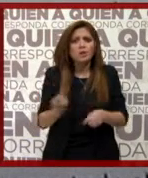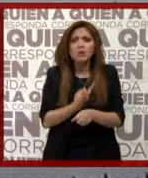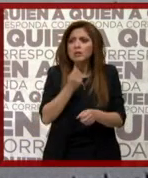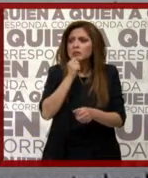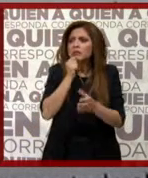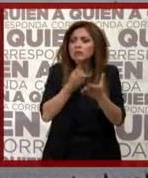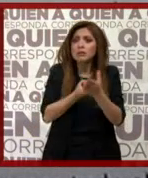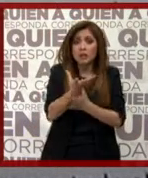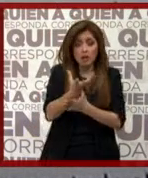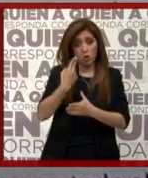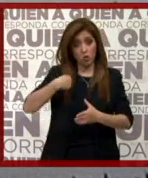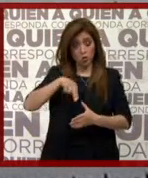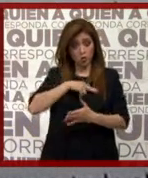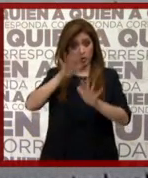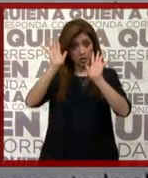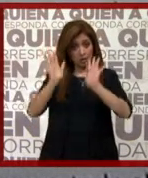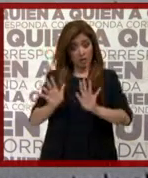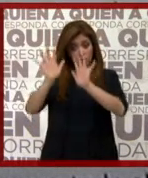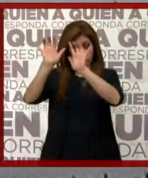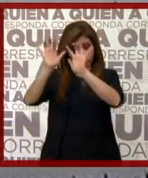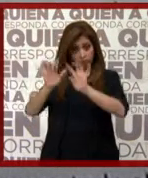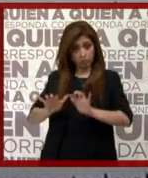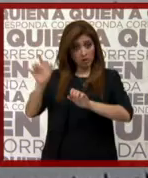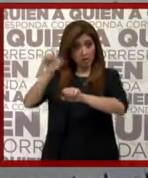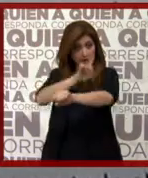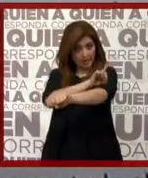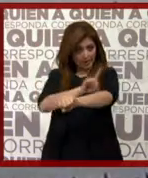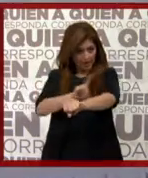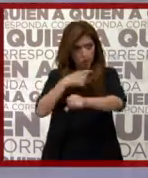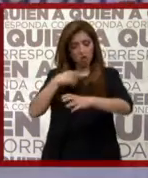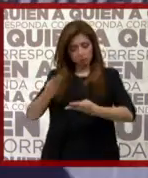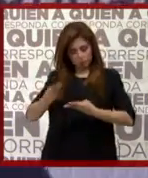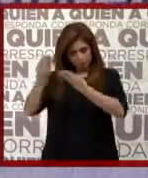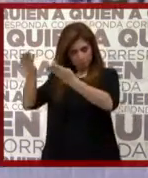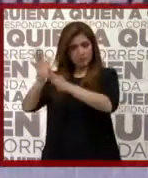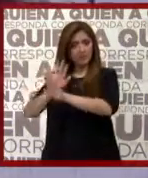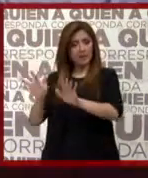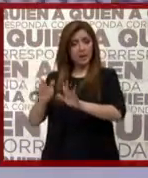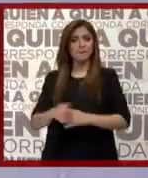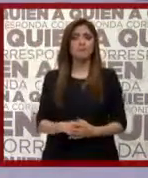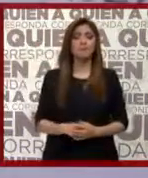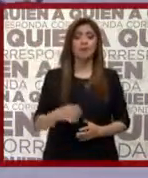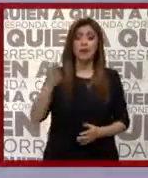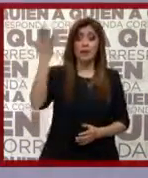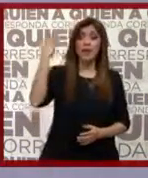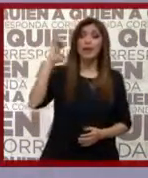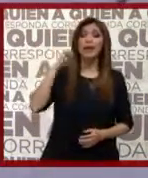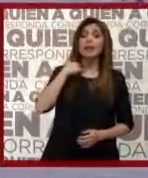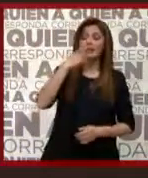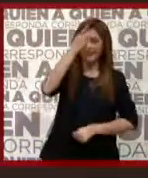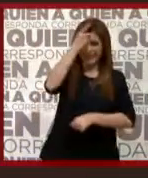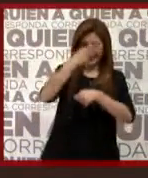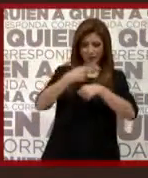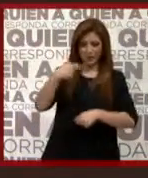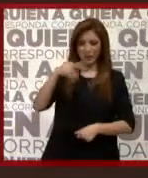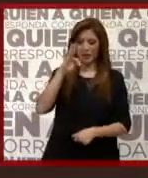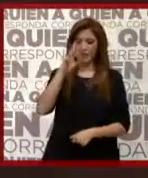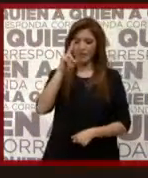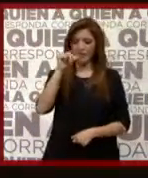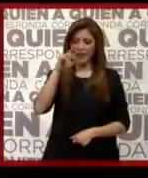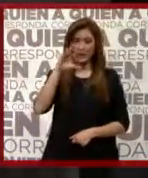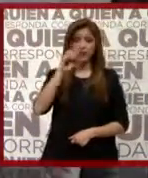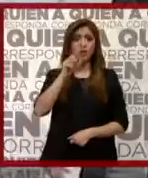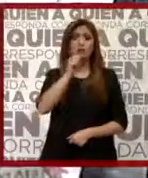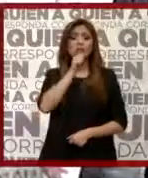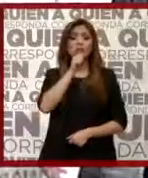una constancia de hechos a la delegación correspondiente. Al parecer, el exdirector Francisco Ramírez Berlín aún no ha sido